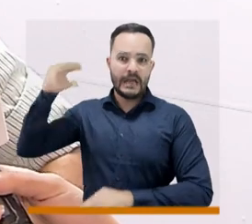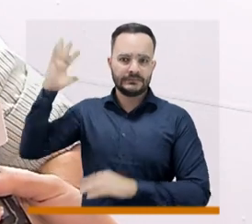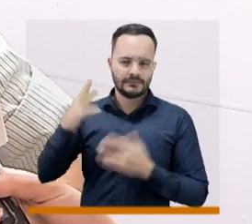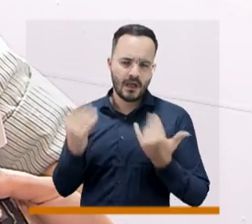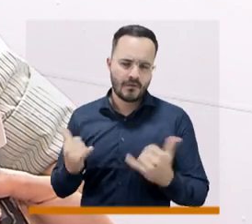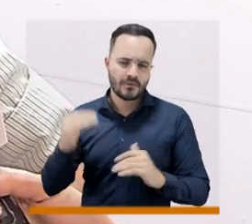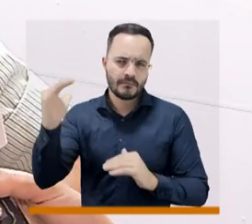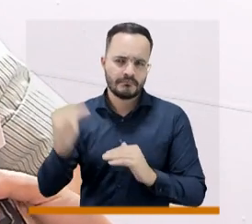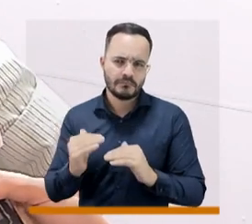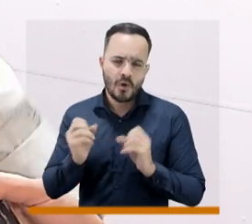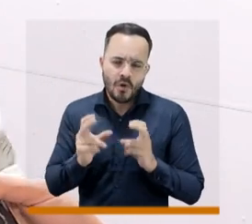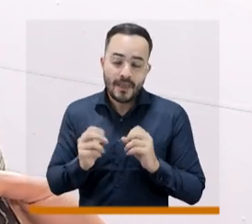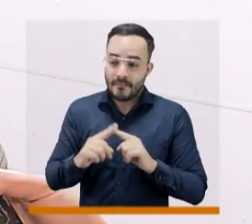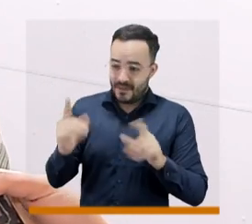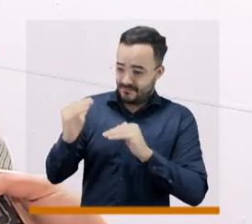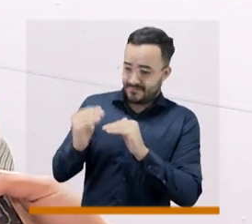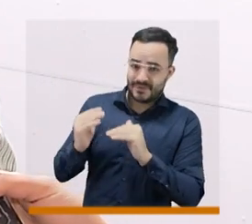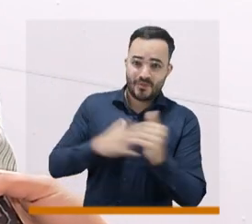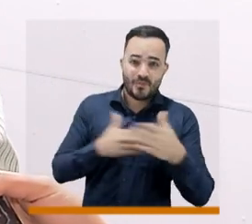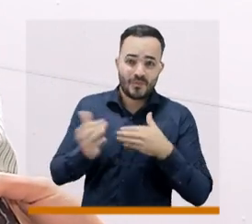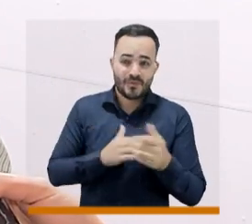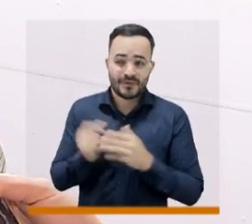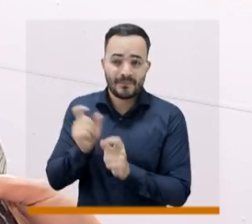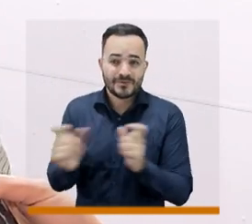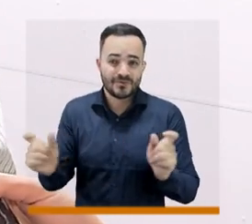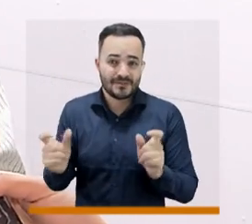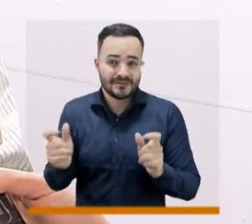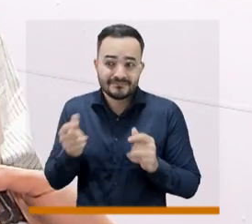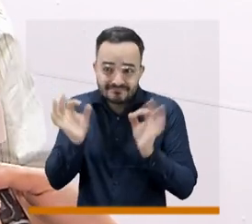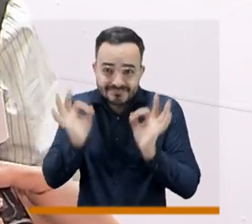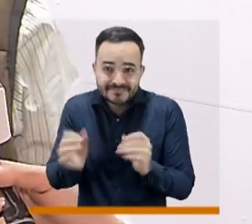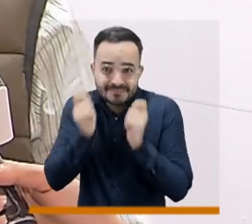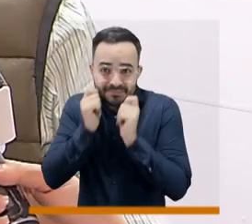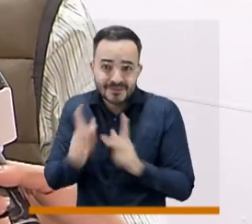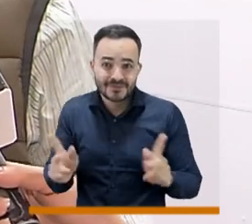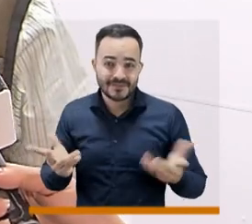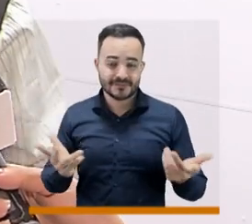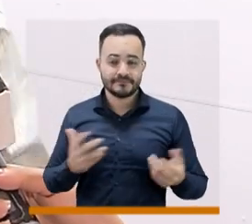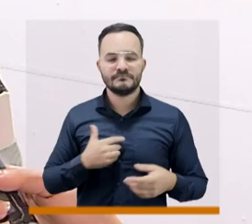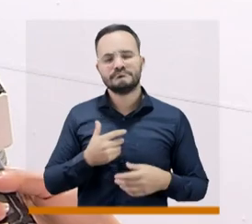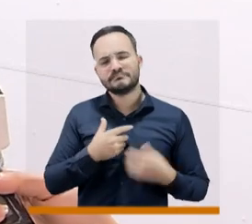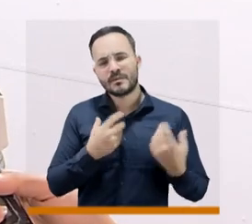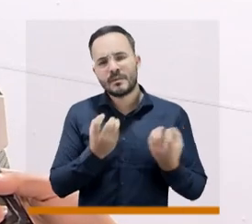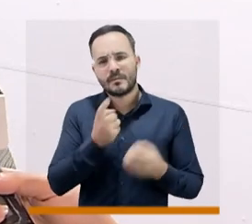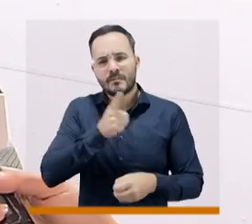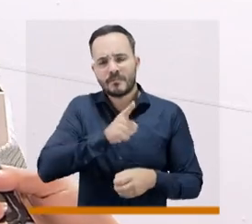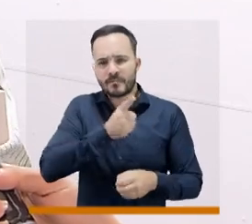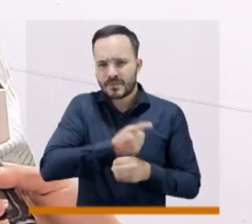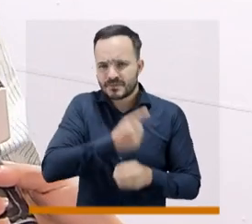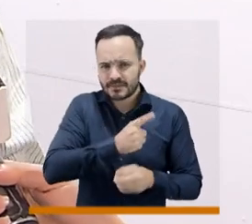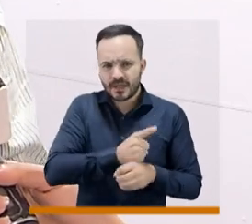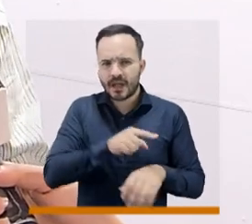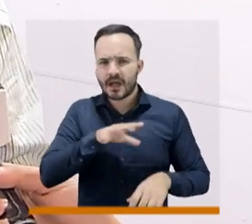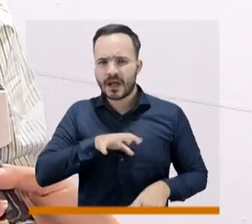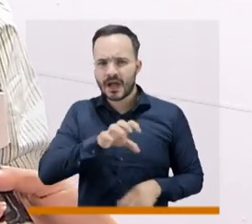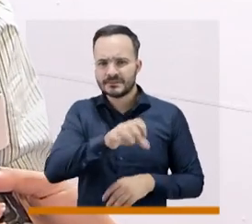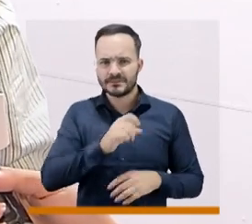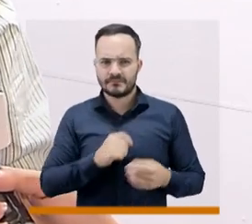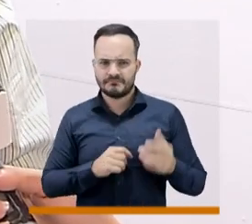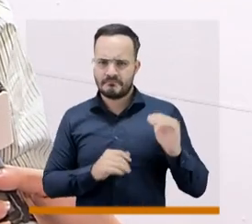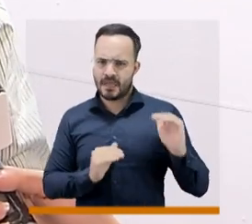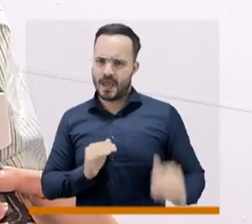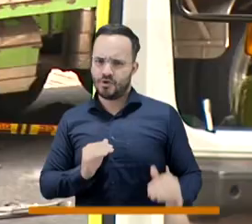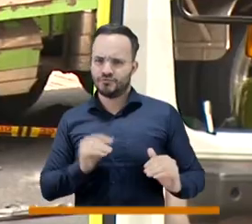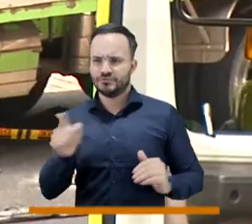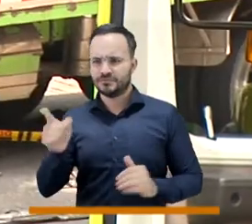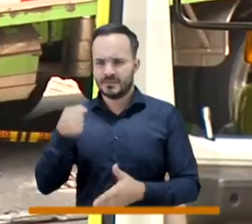que preocupan porque son vidas. Hay menos muerte por cáncer de próstata en la ciudad que por